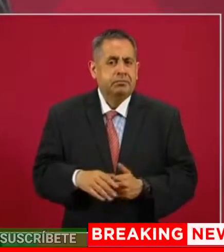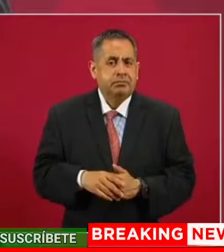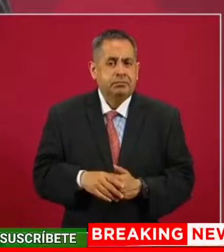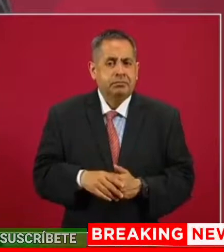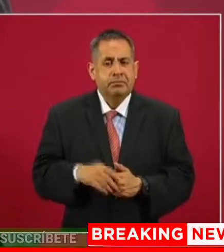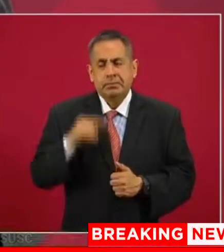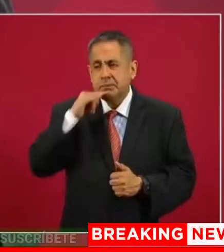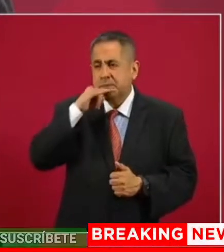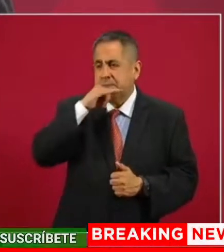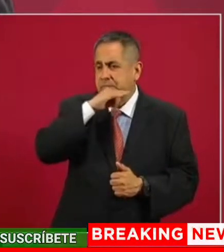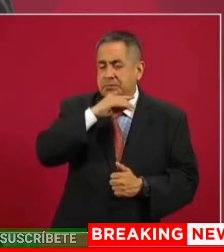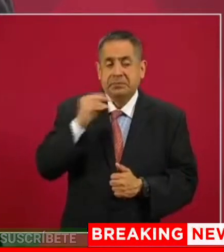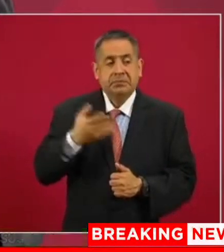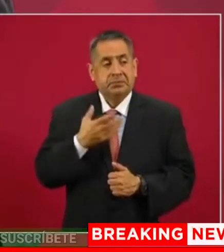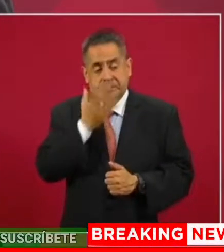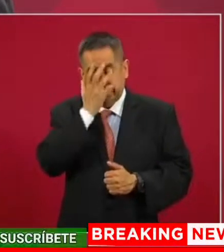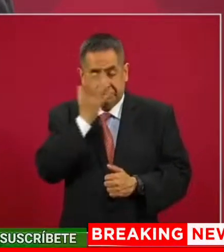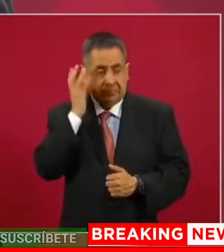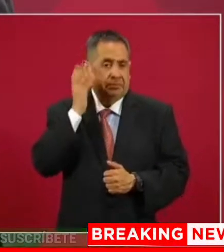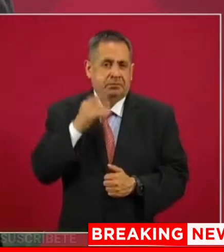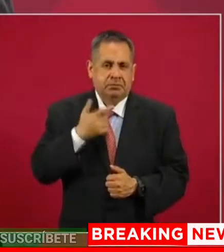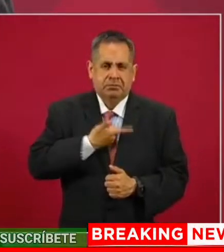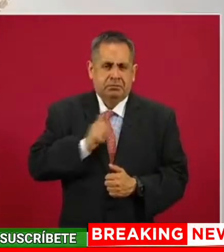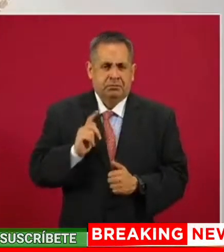la hipocresía,